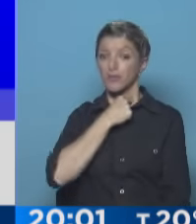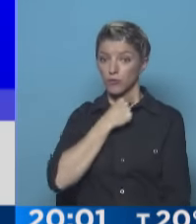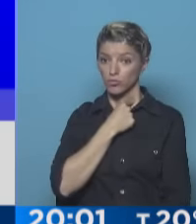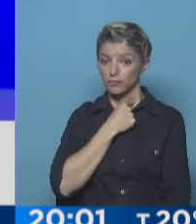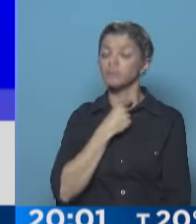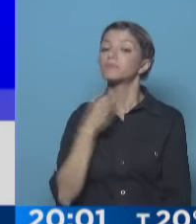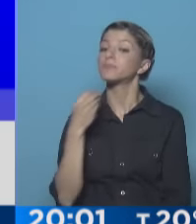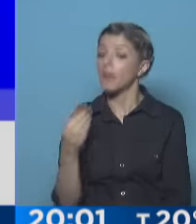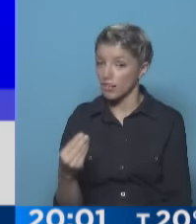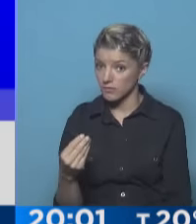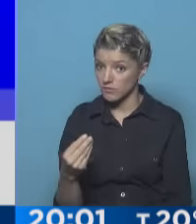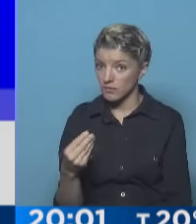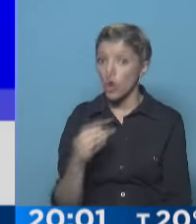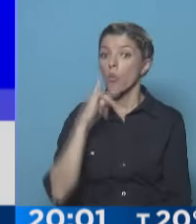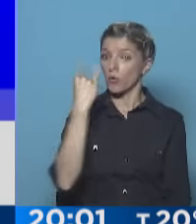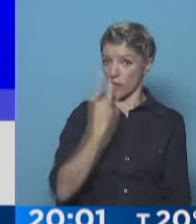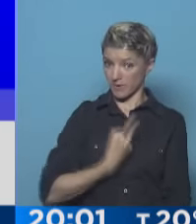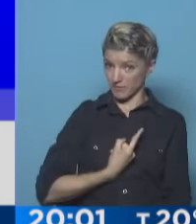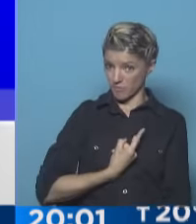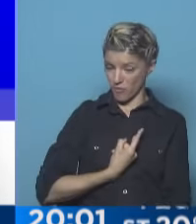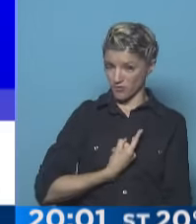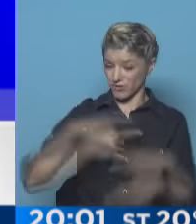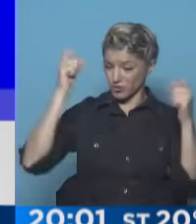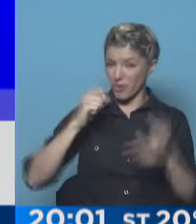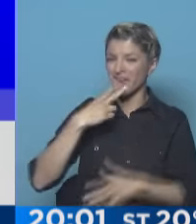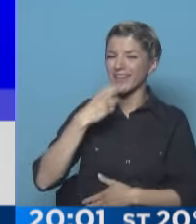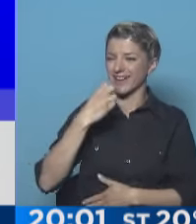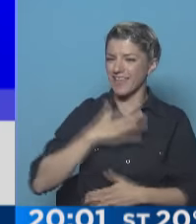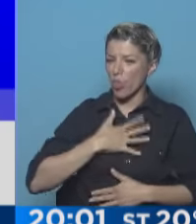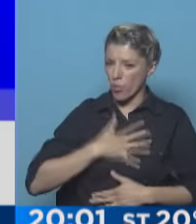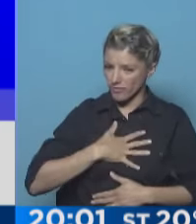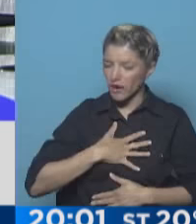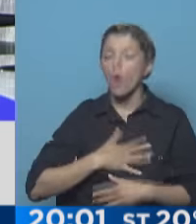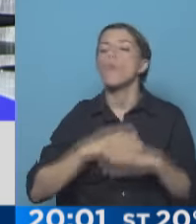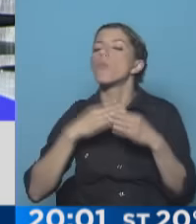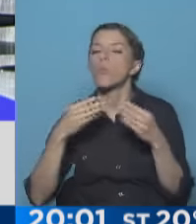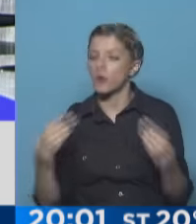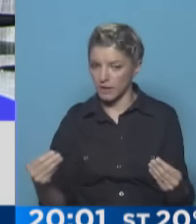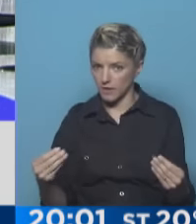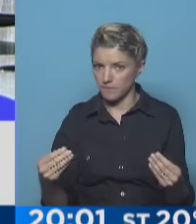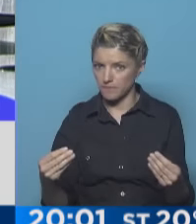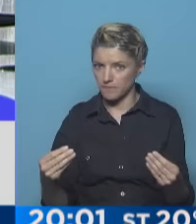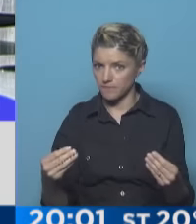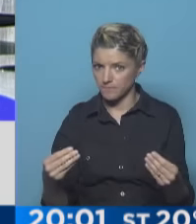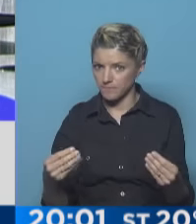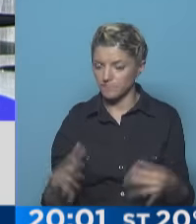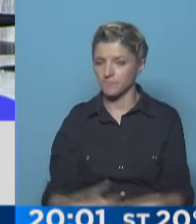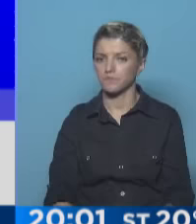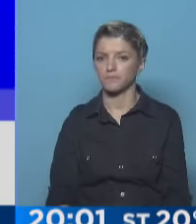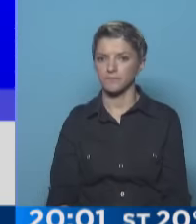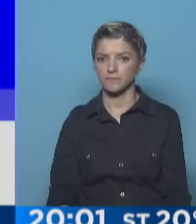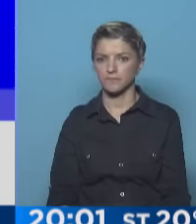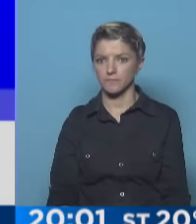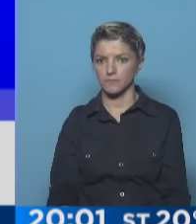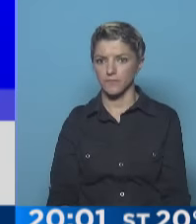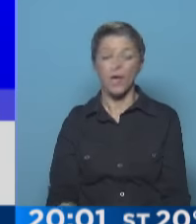justamente el autoabastecimiento la soberanía energética Por qué por una razón eh que está